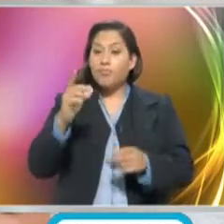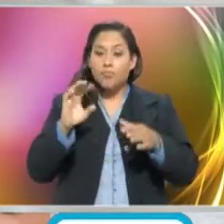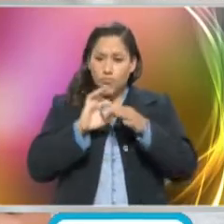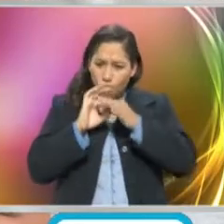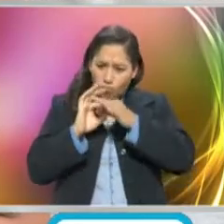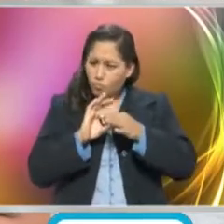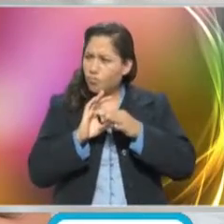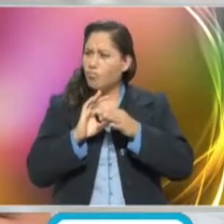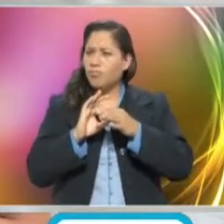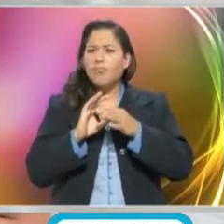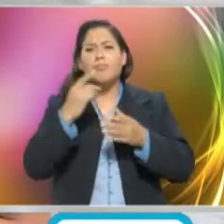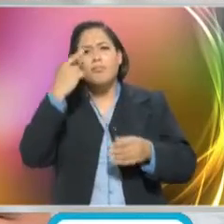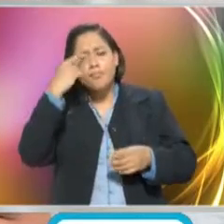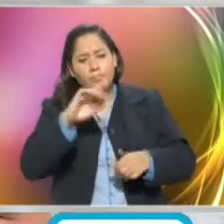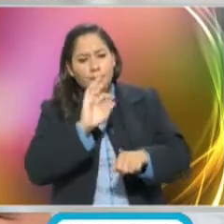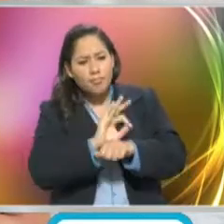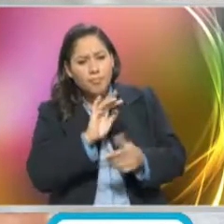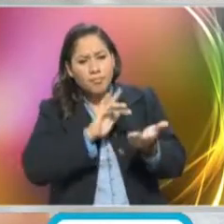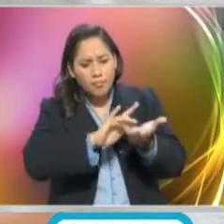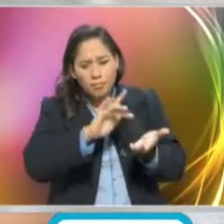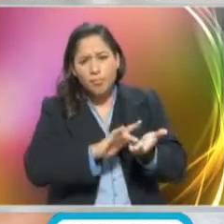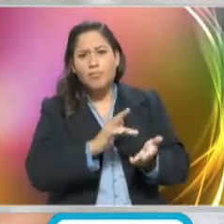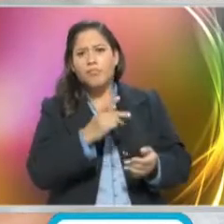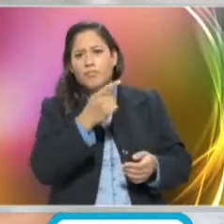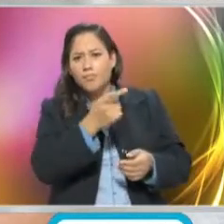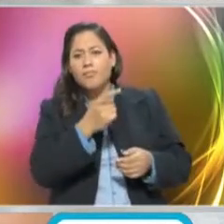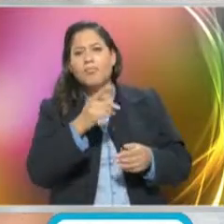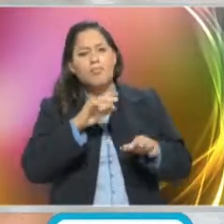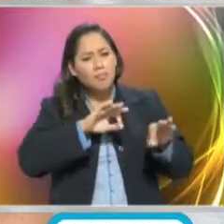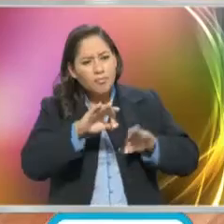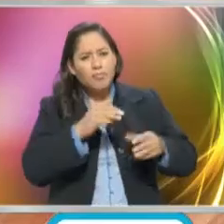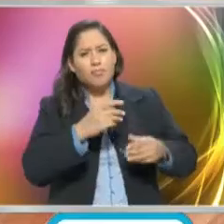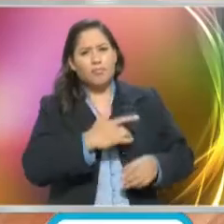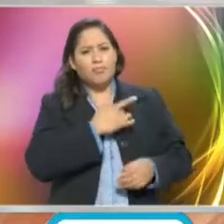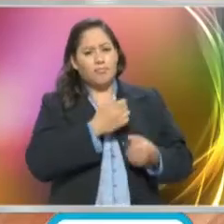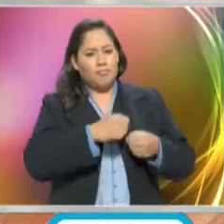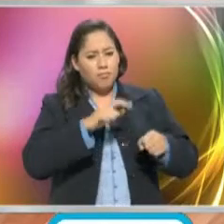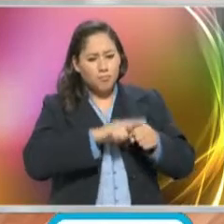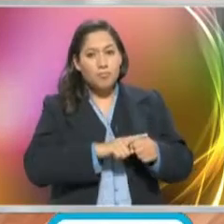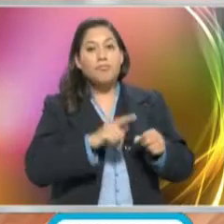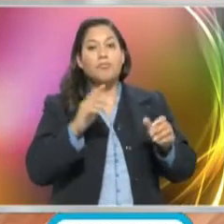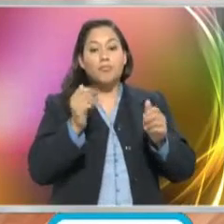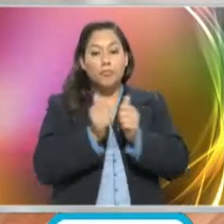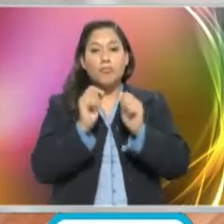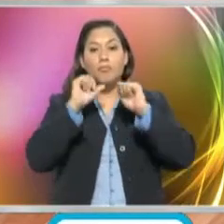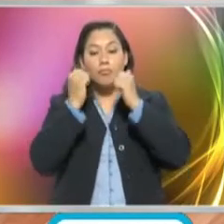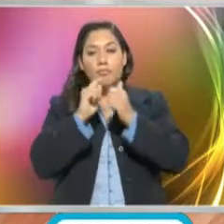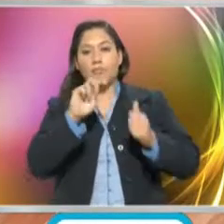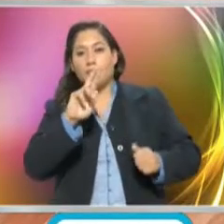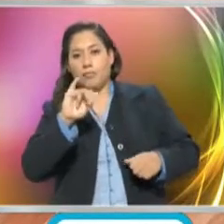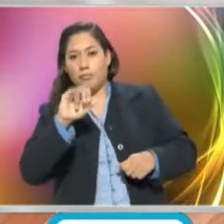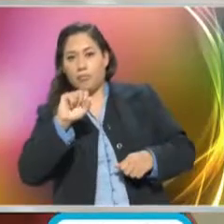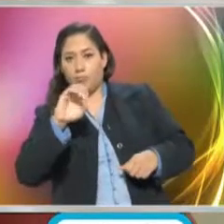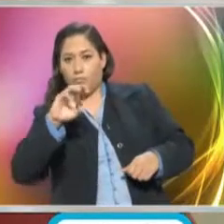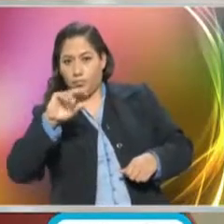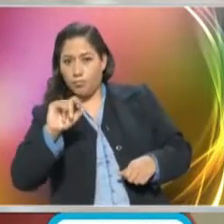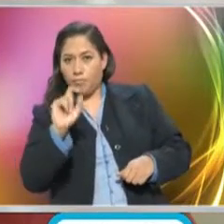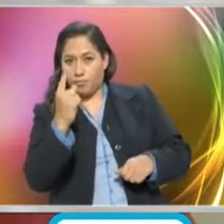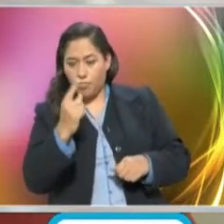unen en favor a apoyar, a hacer labor social a través de Trisomía 21. ¿Cómo llevan a cabo esto?